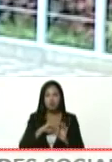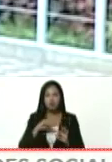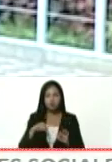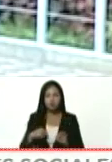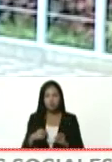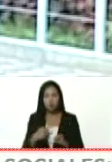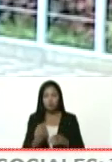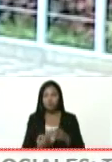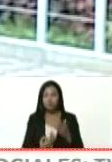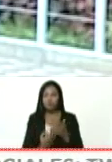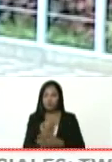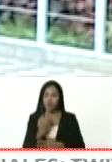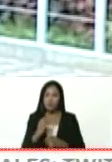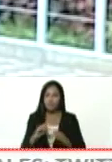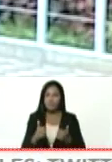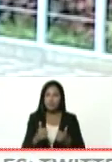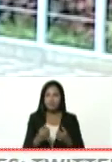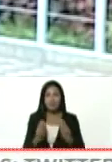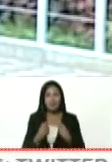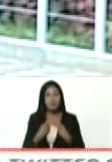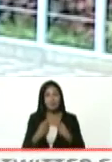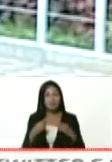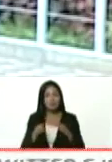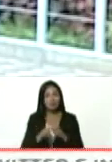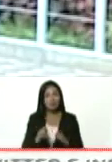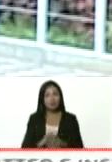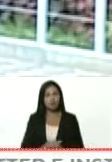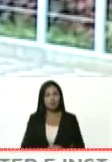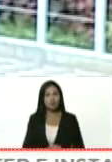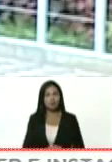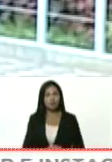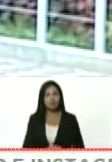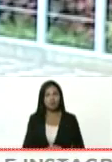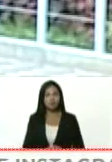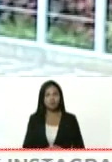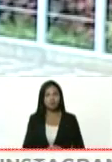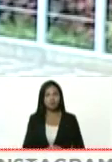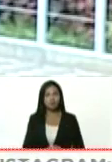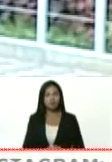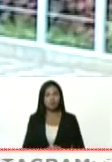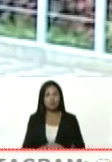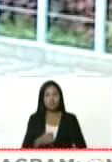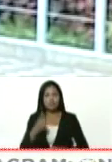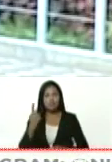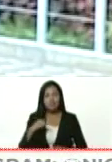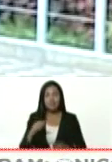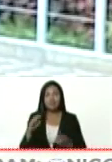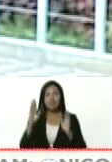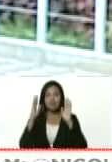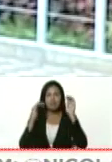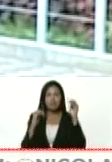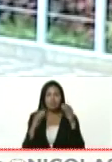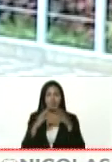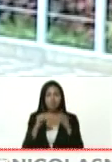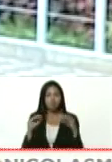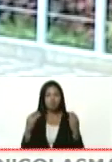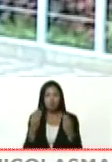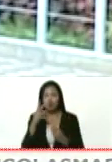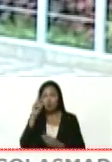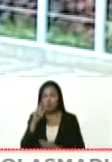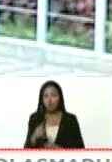es fundamental en la vida, ¿verdad?, tiene que atenderla todos los